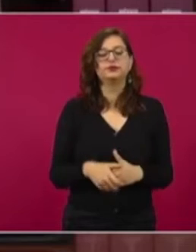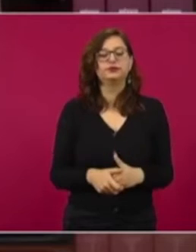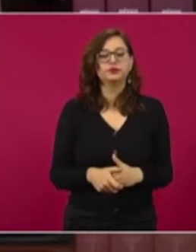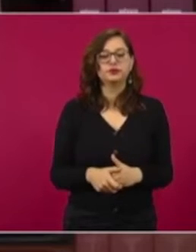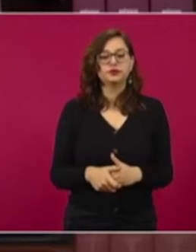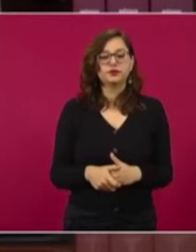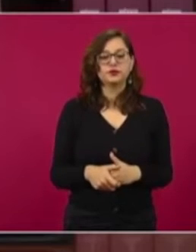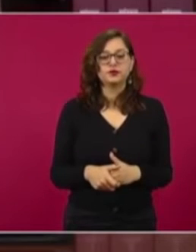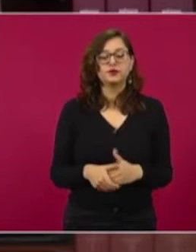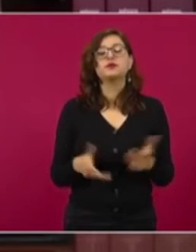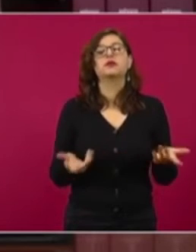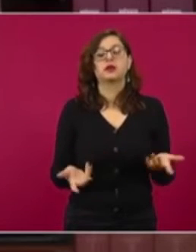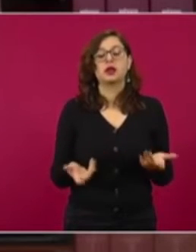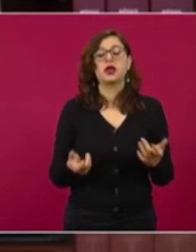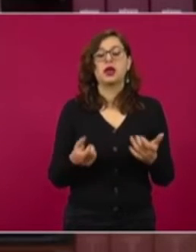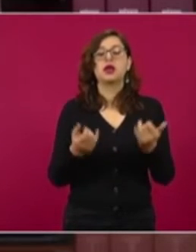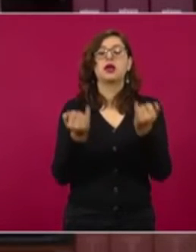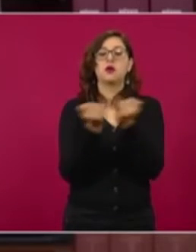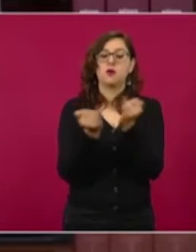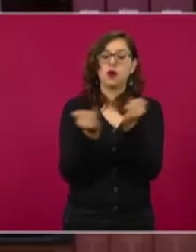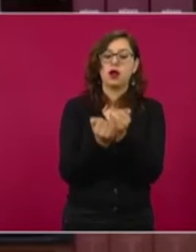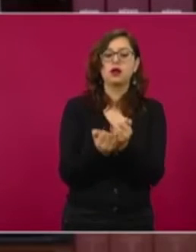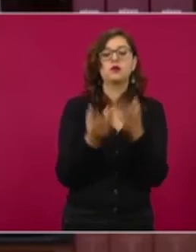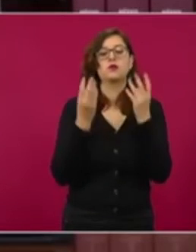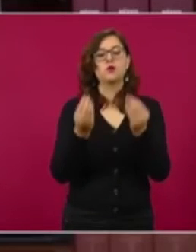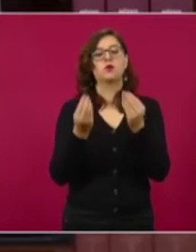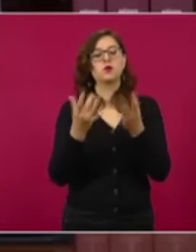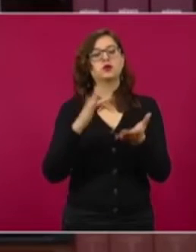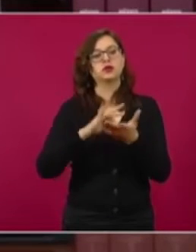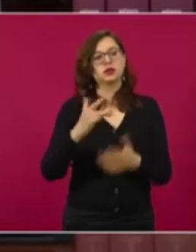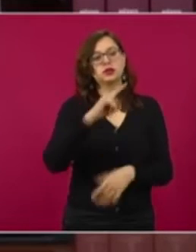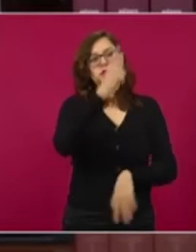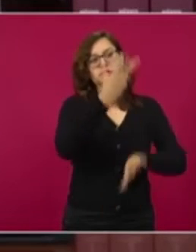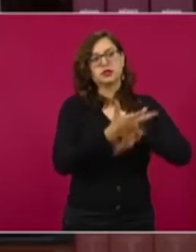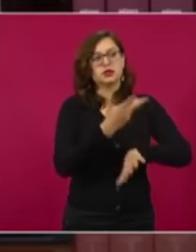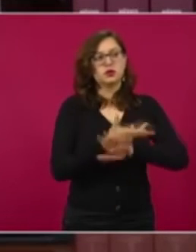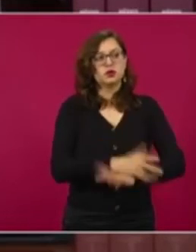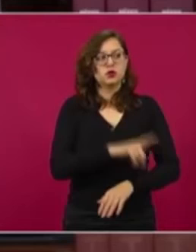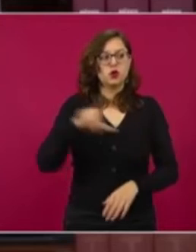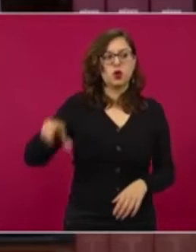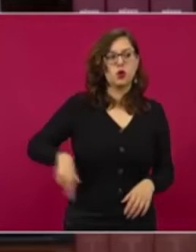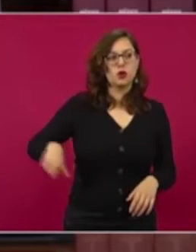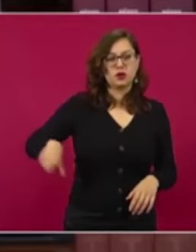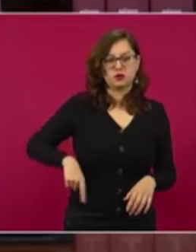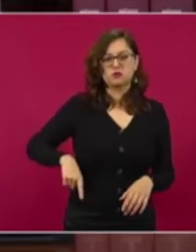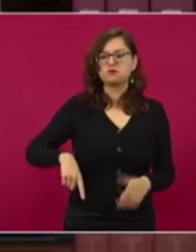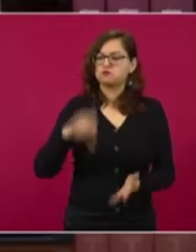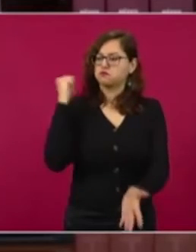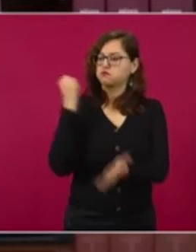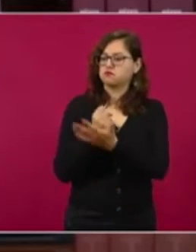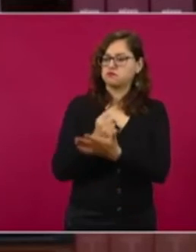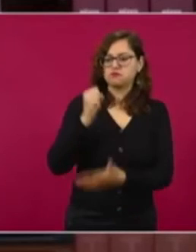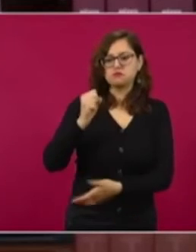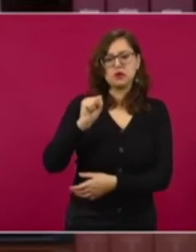compraventa. Y agradezco también al gobierno de Estados Unidos porque dio la autorización